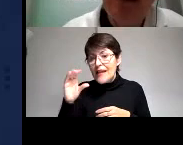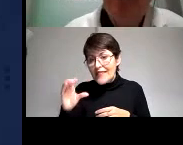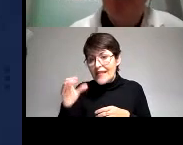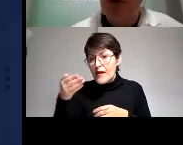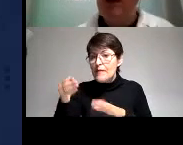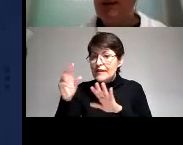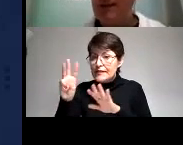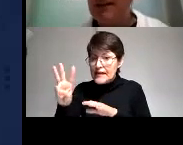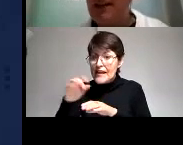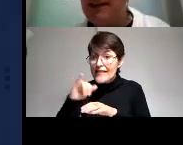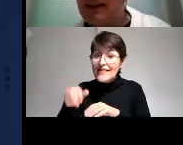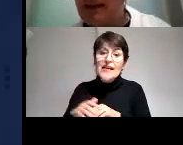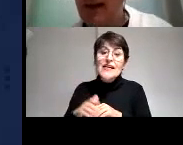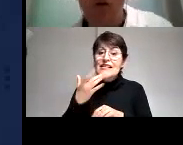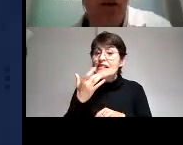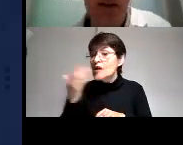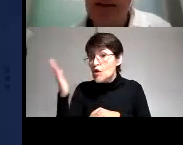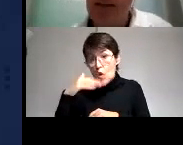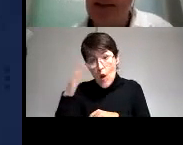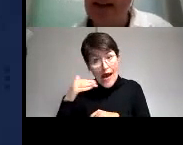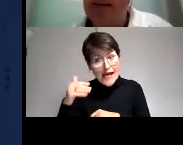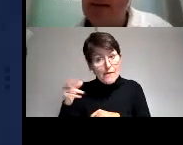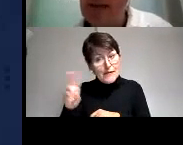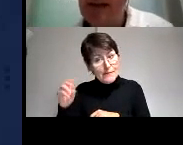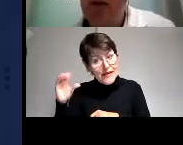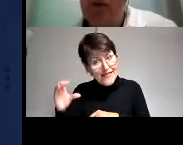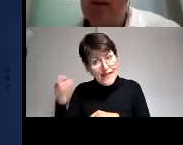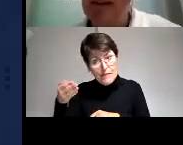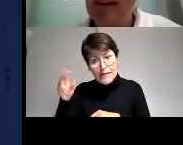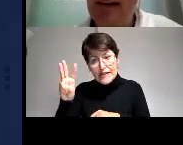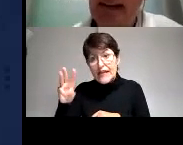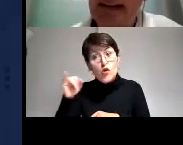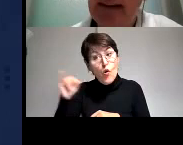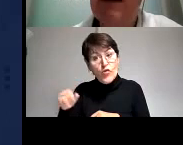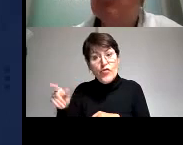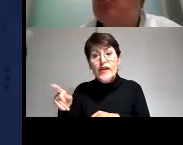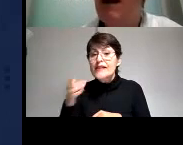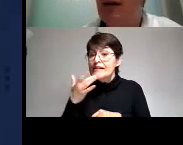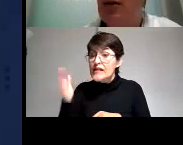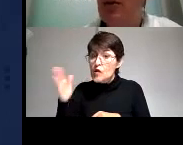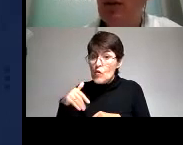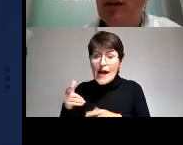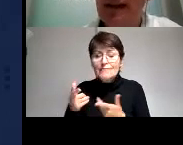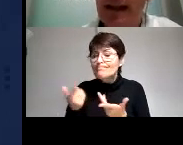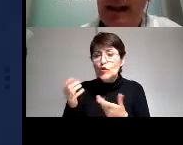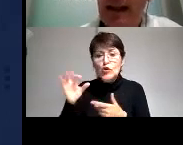6 pero hay un déficit de vitamina C, un déficit de vitamina B3 o un déficit de zinc, no van